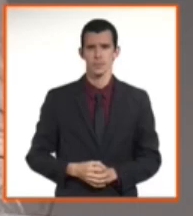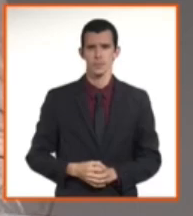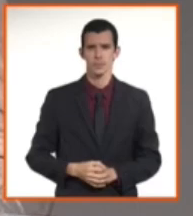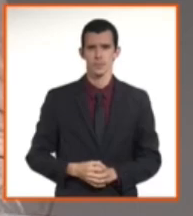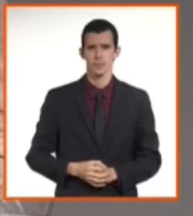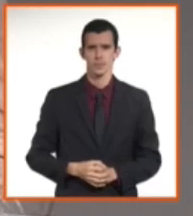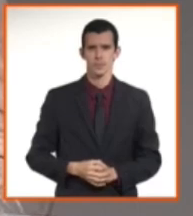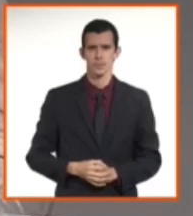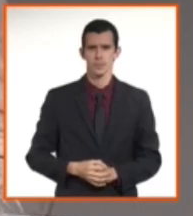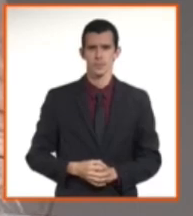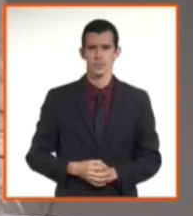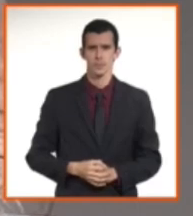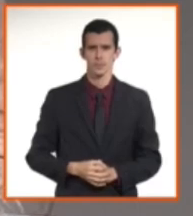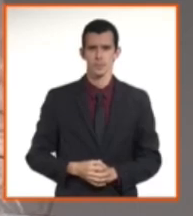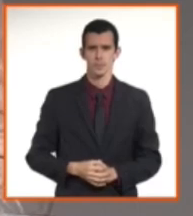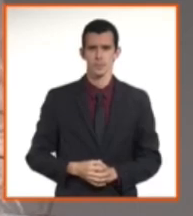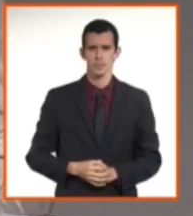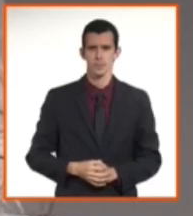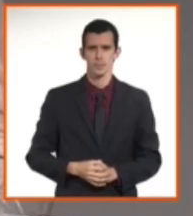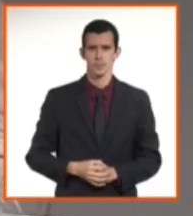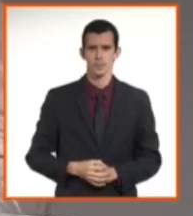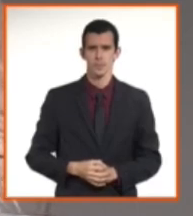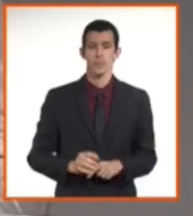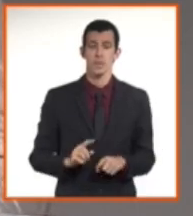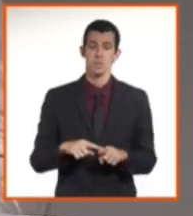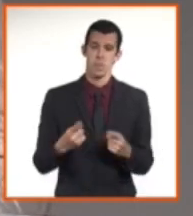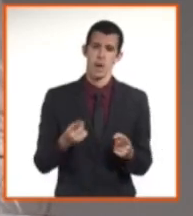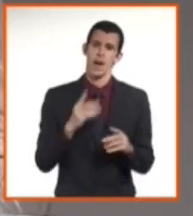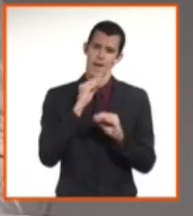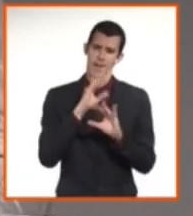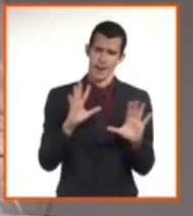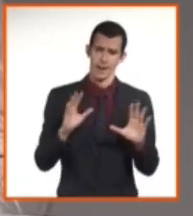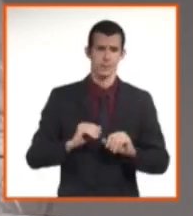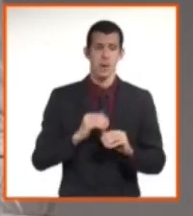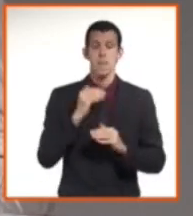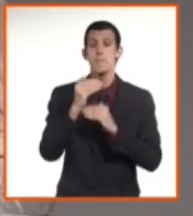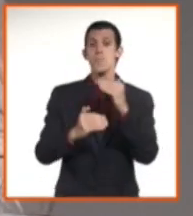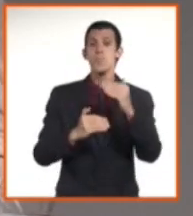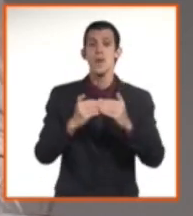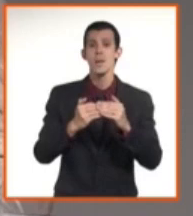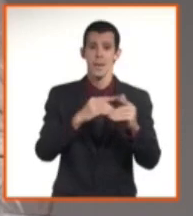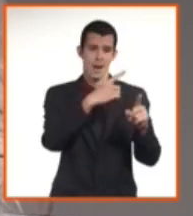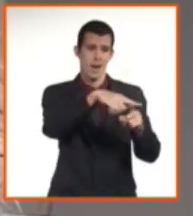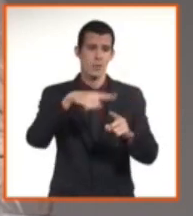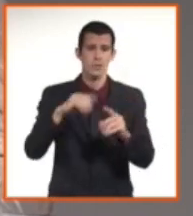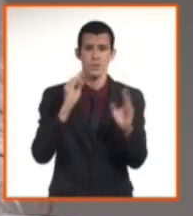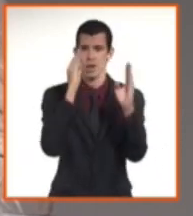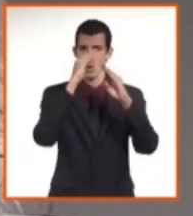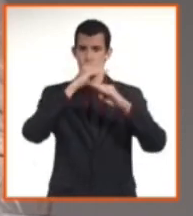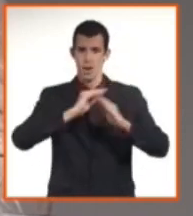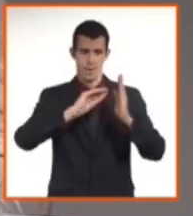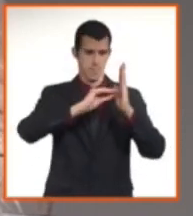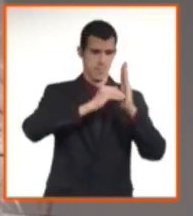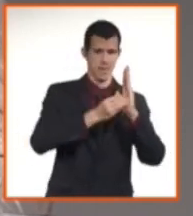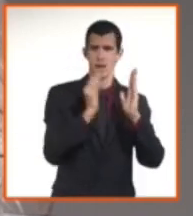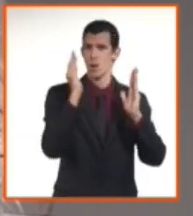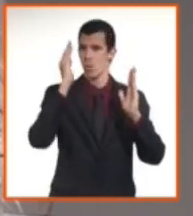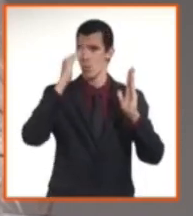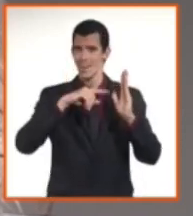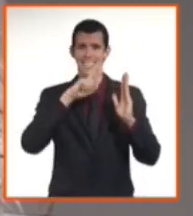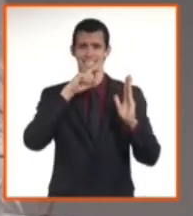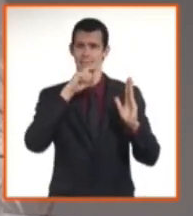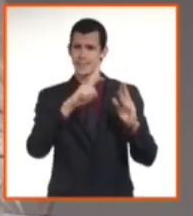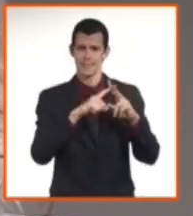serios problemas también con la adquisición de recursos, con la falta de mantenimiento que ha sido provocada también